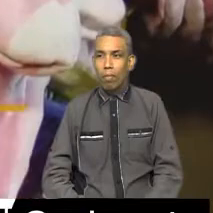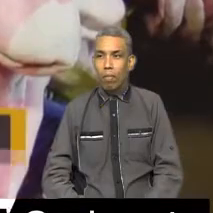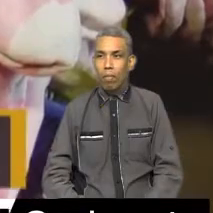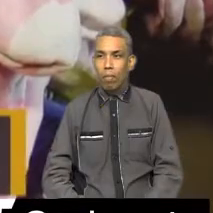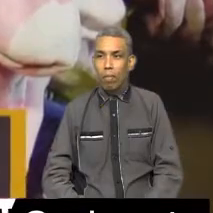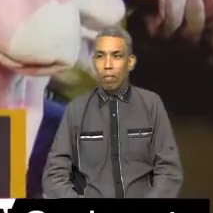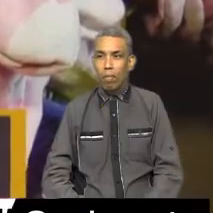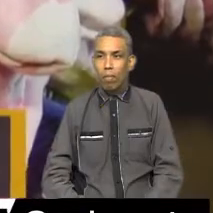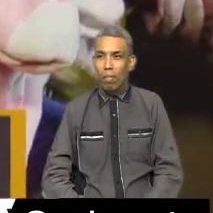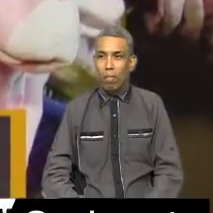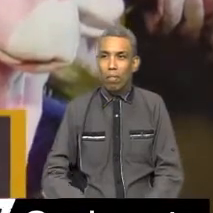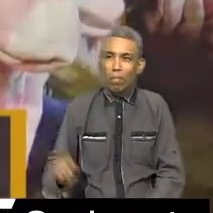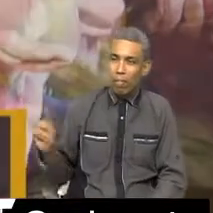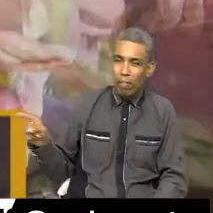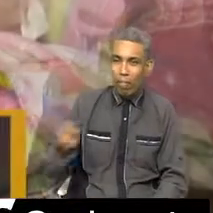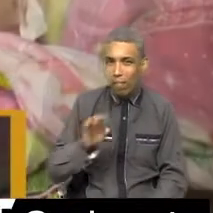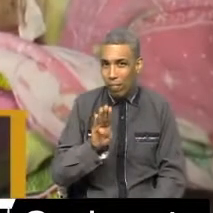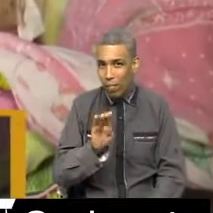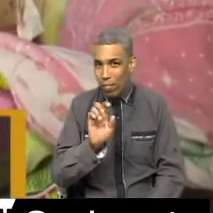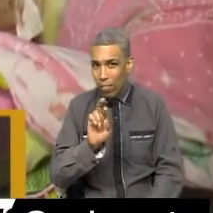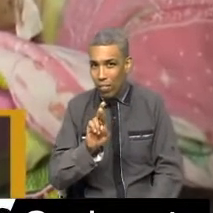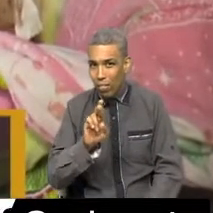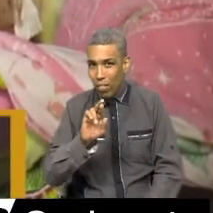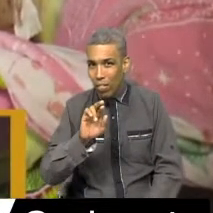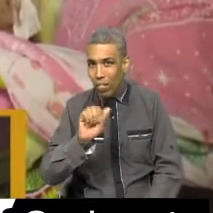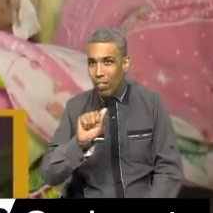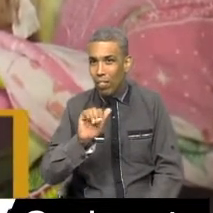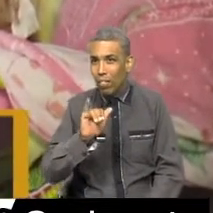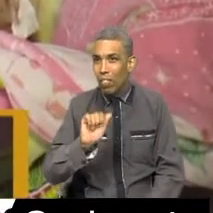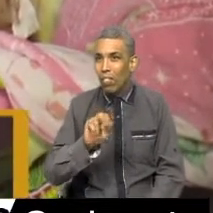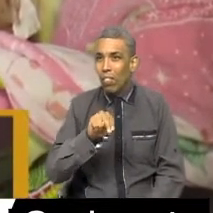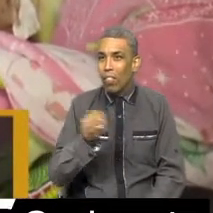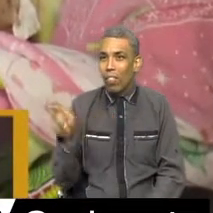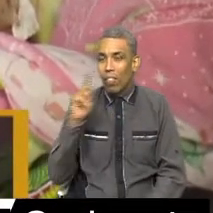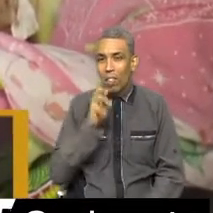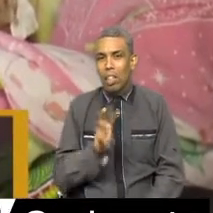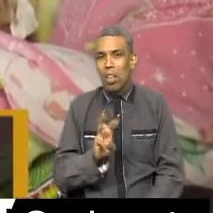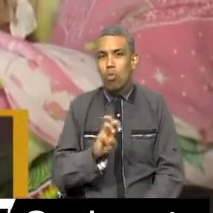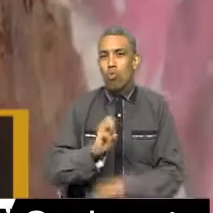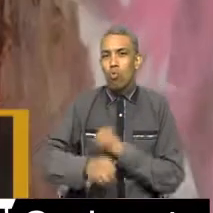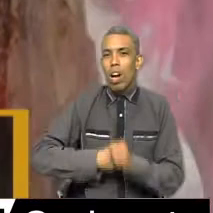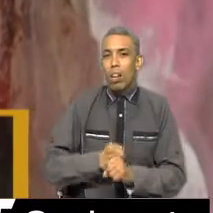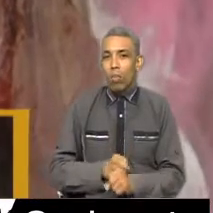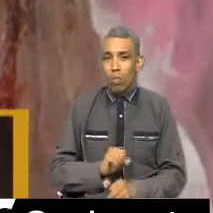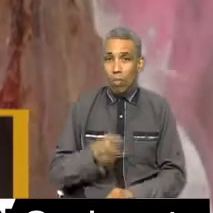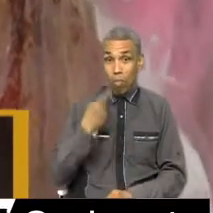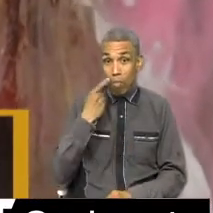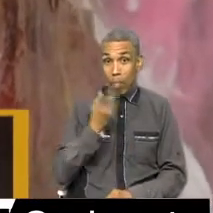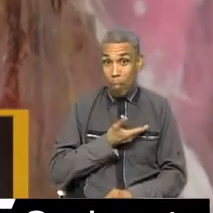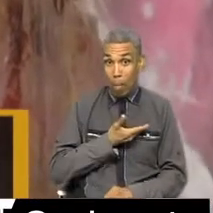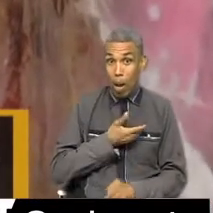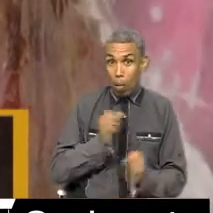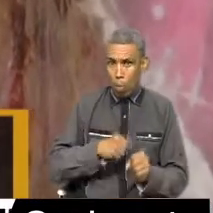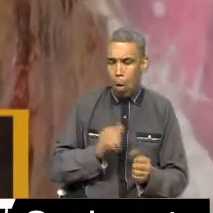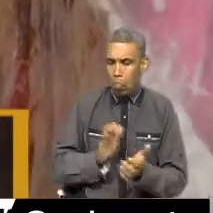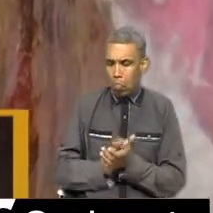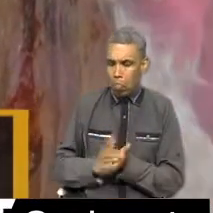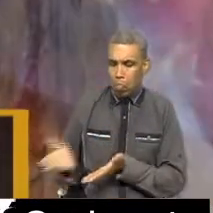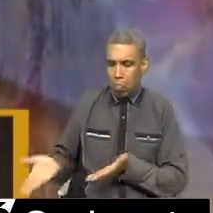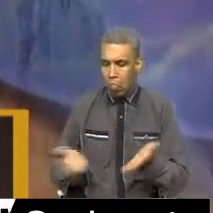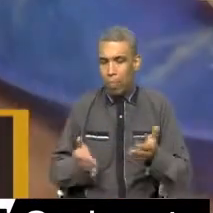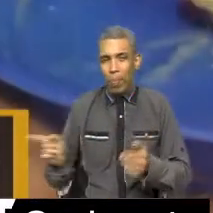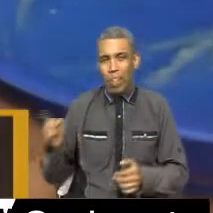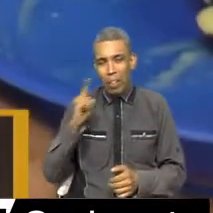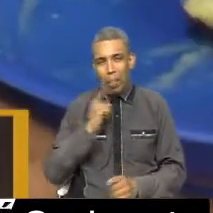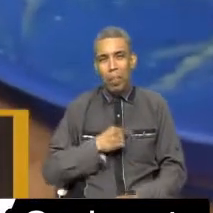Ese es Brian Jiménez de 8 años. Llegamos hasta su vivienda y mostramos las imágenes con la autorización de su mamá. El pequeño padece de